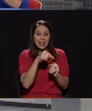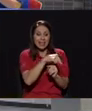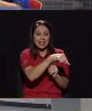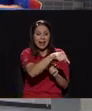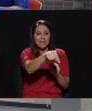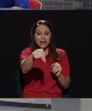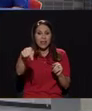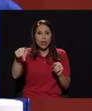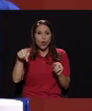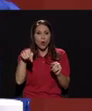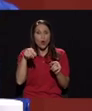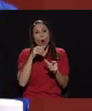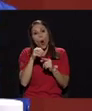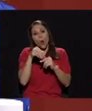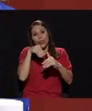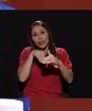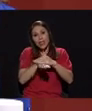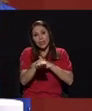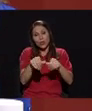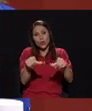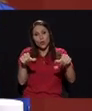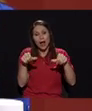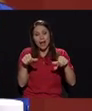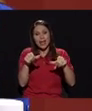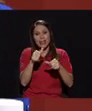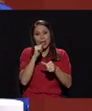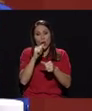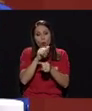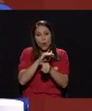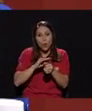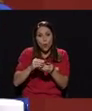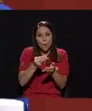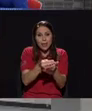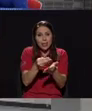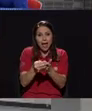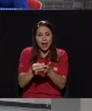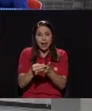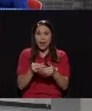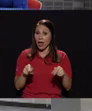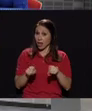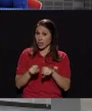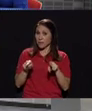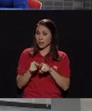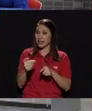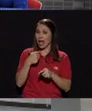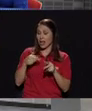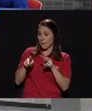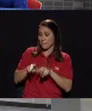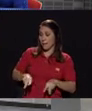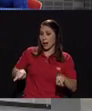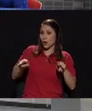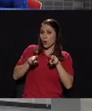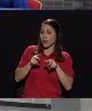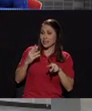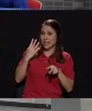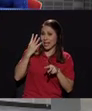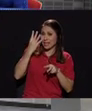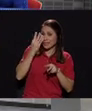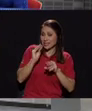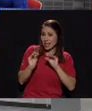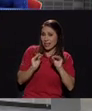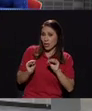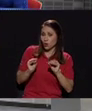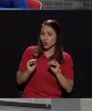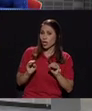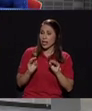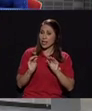incluso dentro de un área de humedal. E incluso hay valores, digamos, estéticos y educacionales que van dentro de